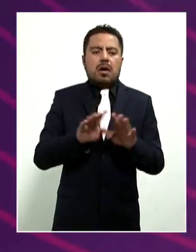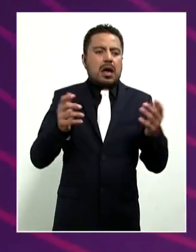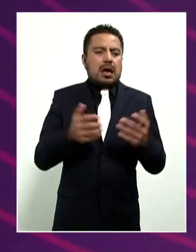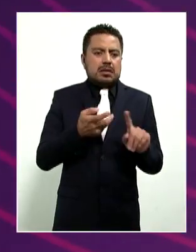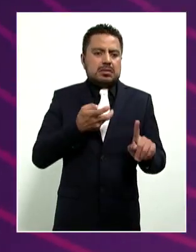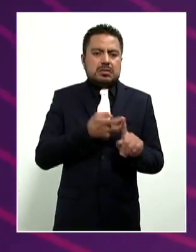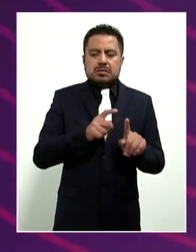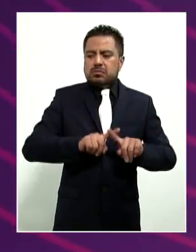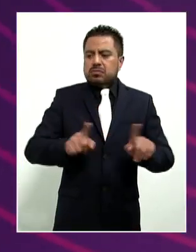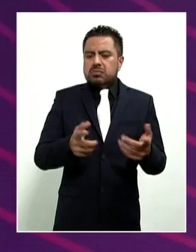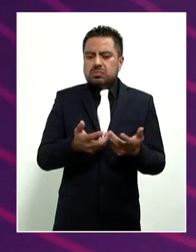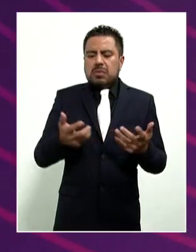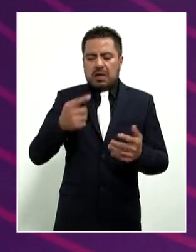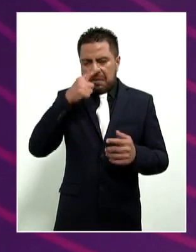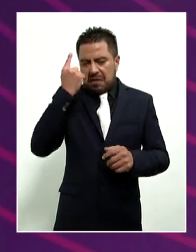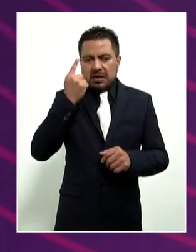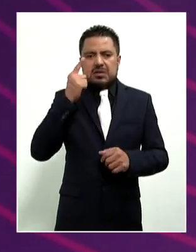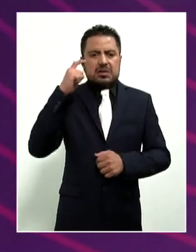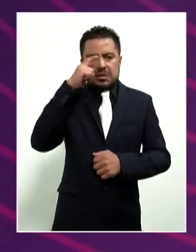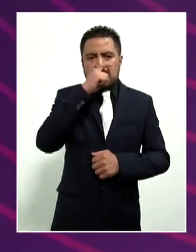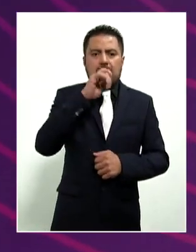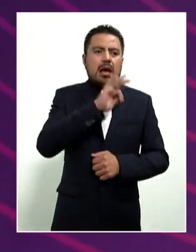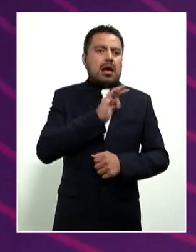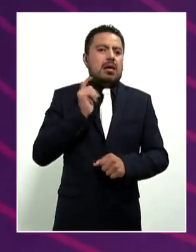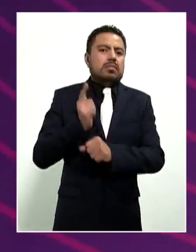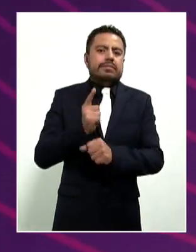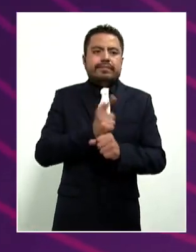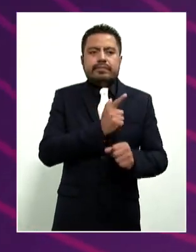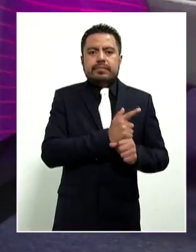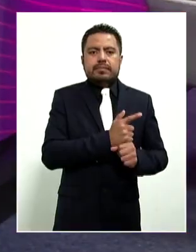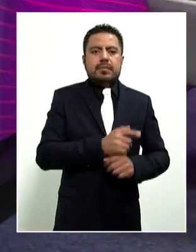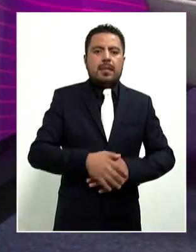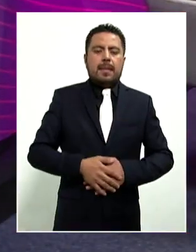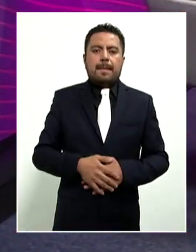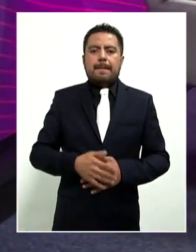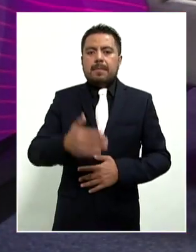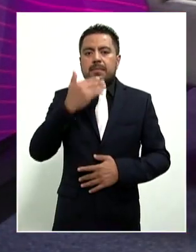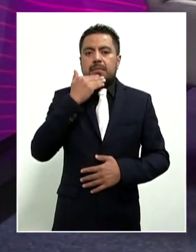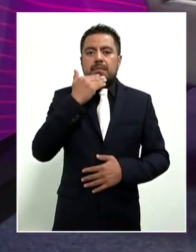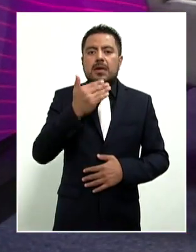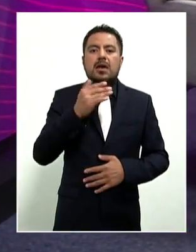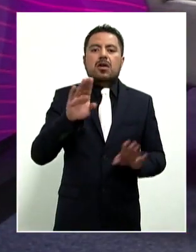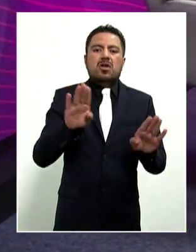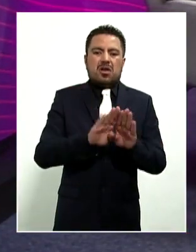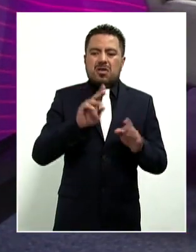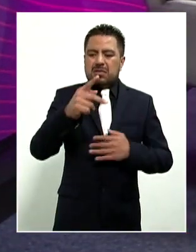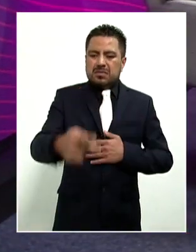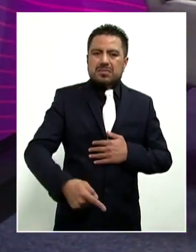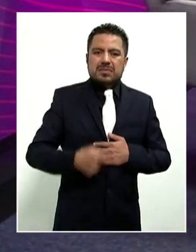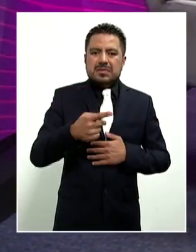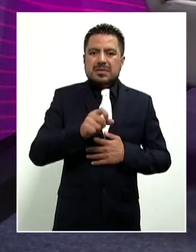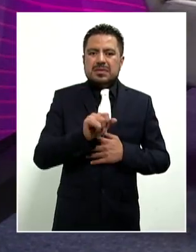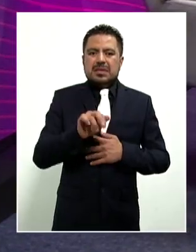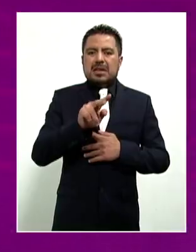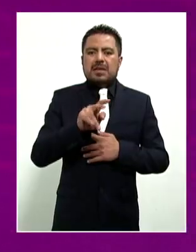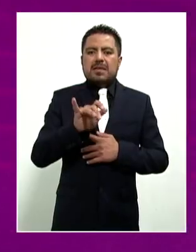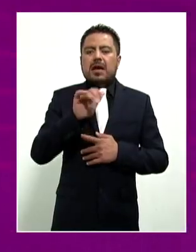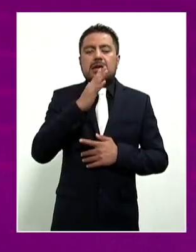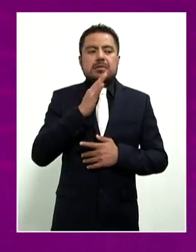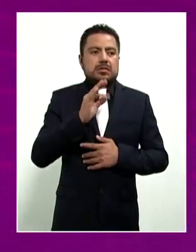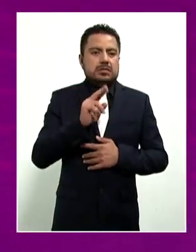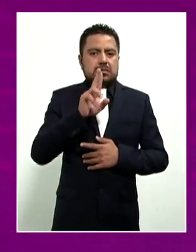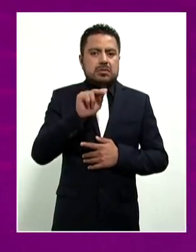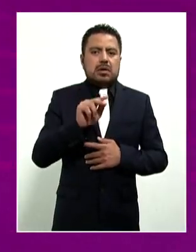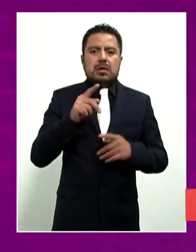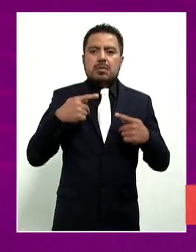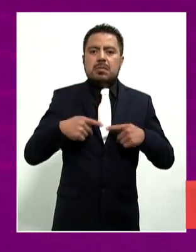esta distinción? ¿Qué tan fácil o qué tan difícil es hacerla? Bien, como pregunta Silvia, sí, no es sencillo. Para